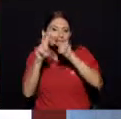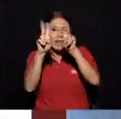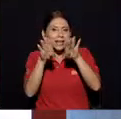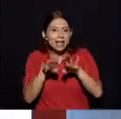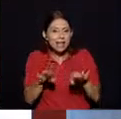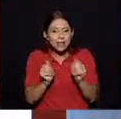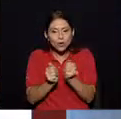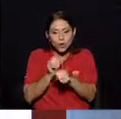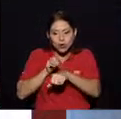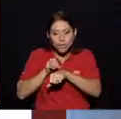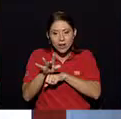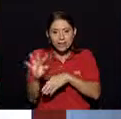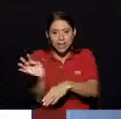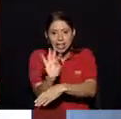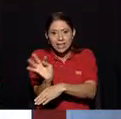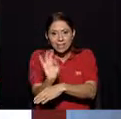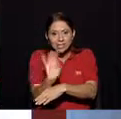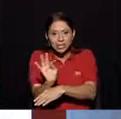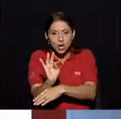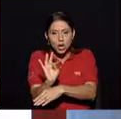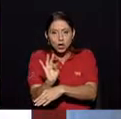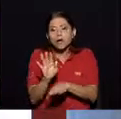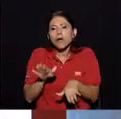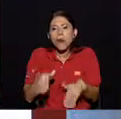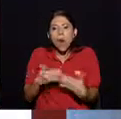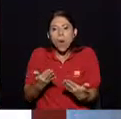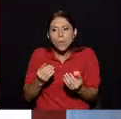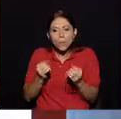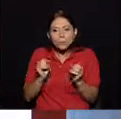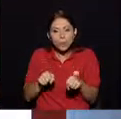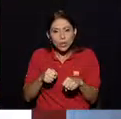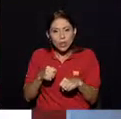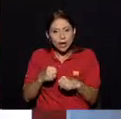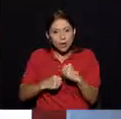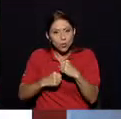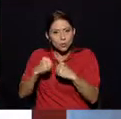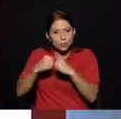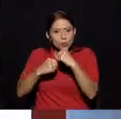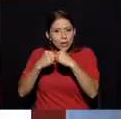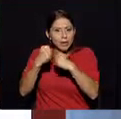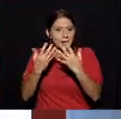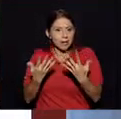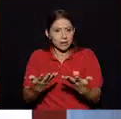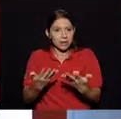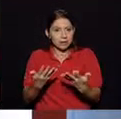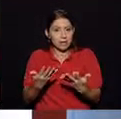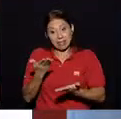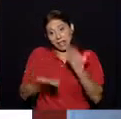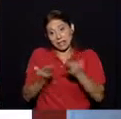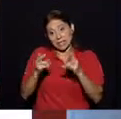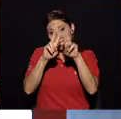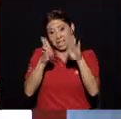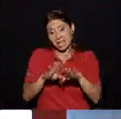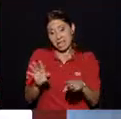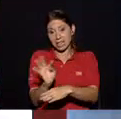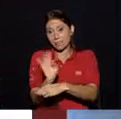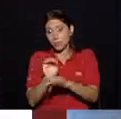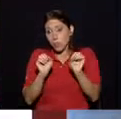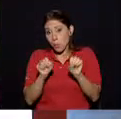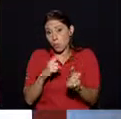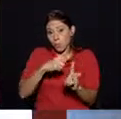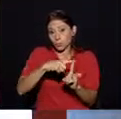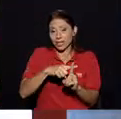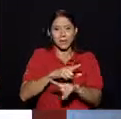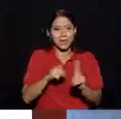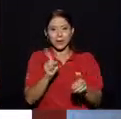de la televisión, que tiene o podría tener elementos educativos muy positivos, pero no es eso, y